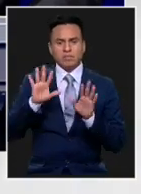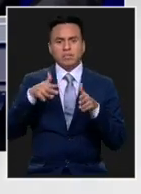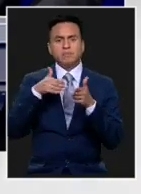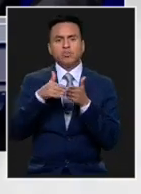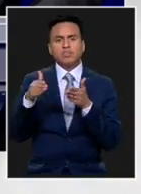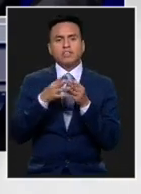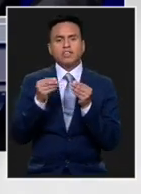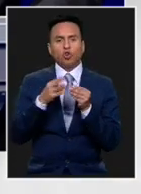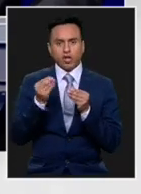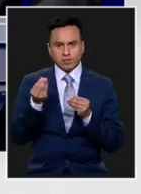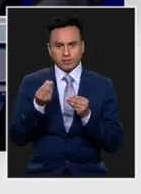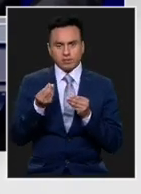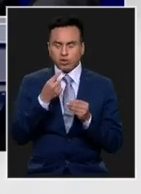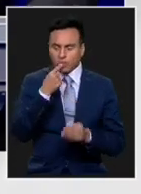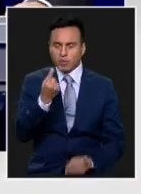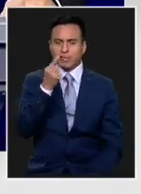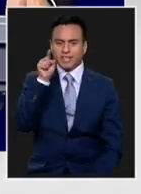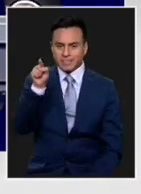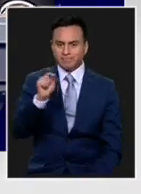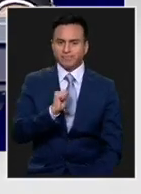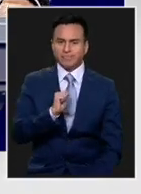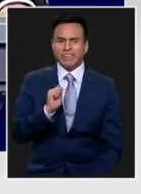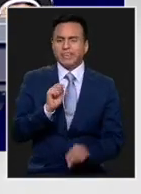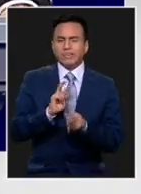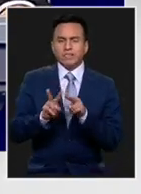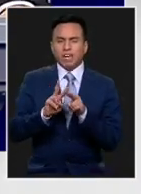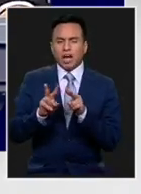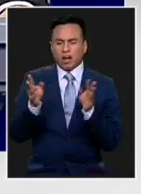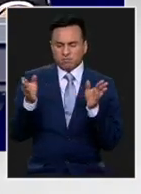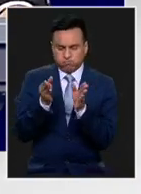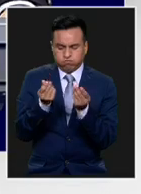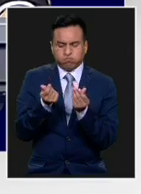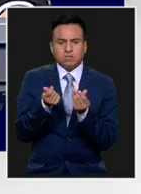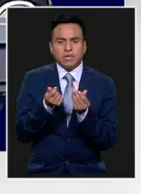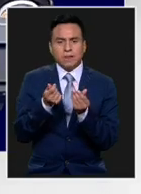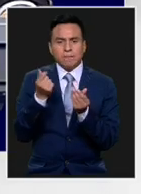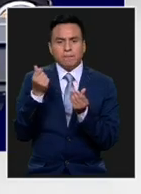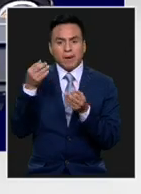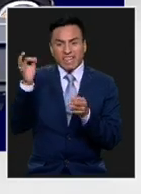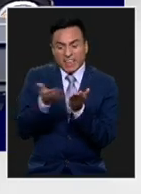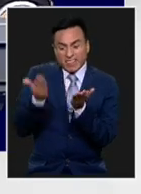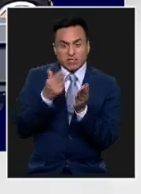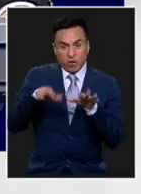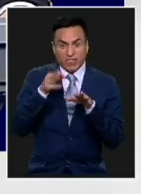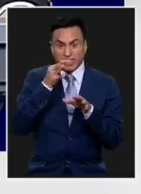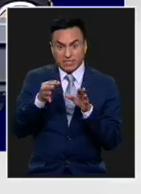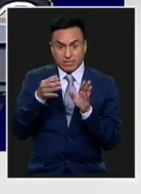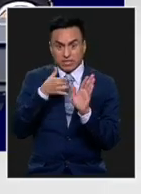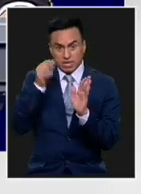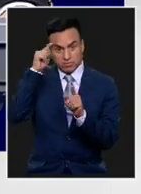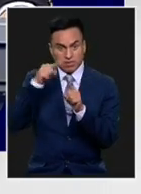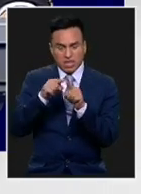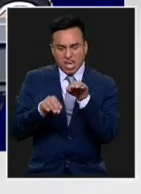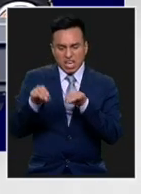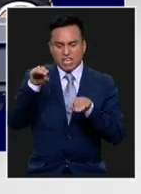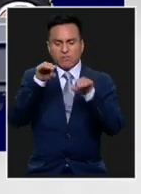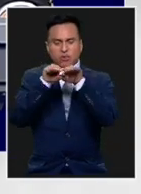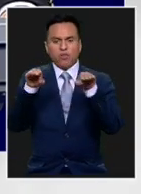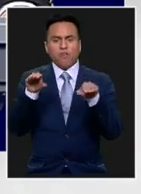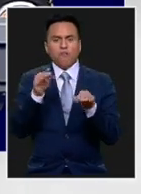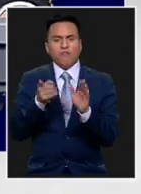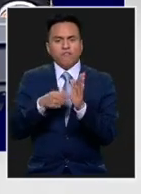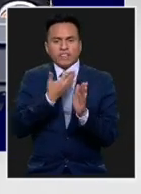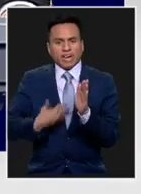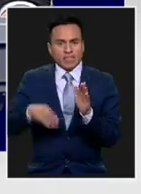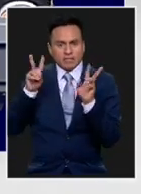millones de dólares. Entonces yo te quiero preguntar a ti, ¿qué vas a cortar? Porque además en la página 19 dices que quieres llegar a un equilibrio fiscal. Sí.